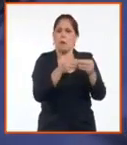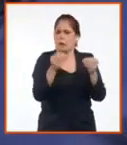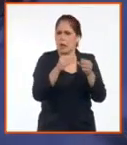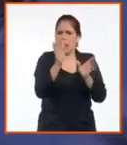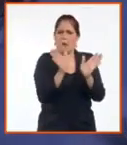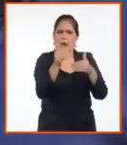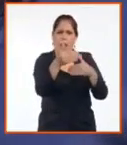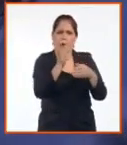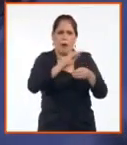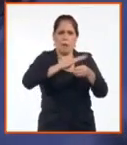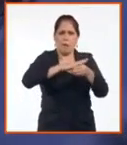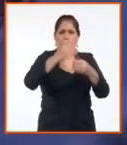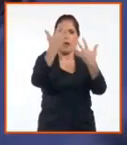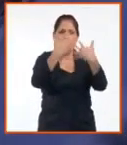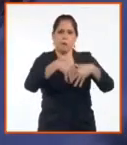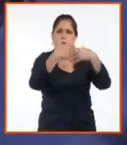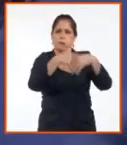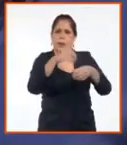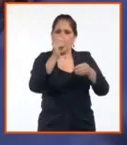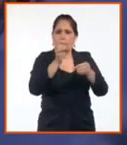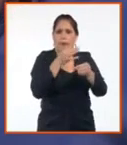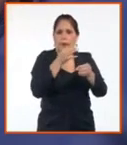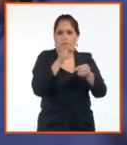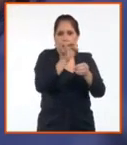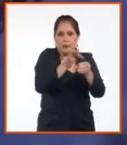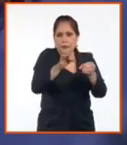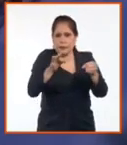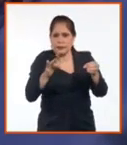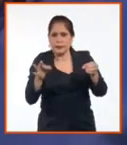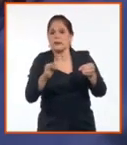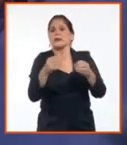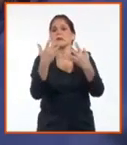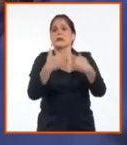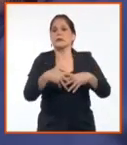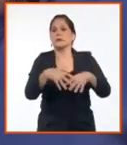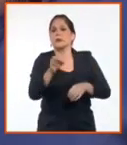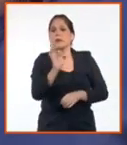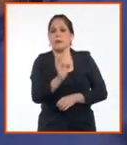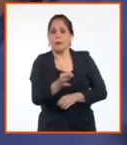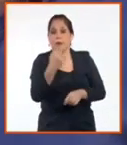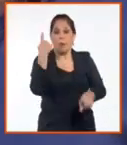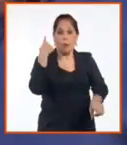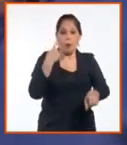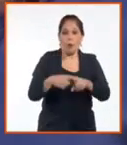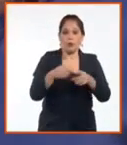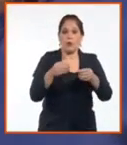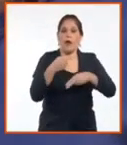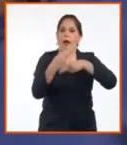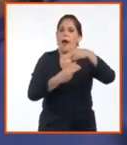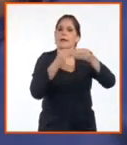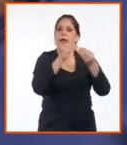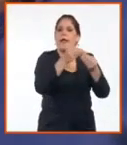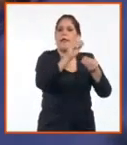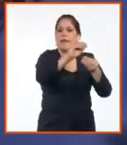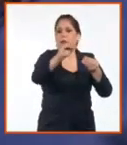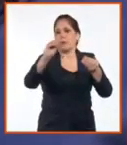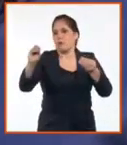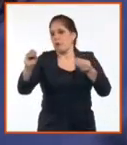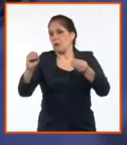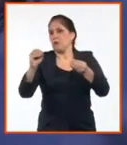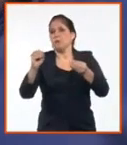la producción de los medicamentos de la industria y además hace la distribución primaria y